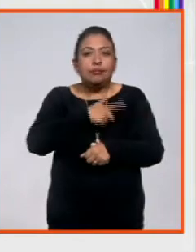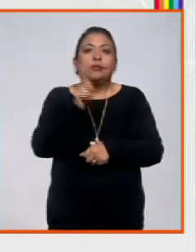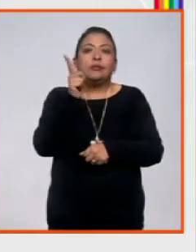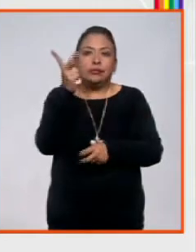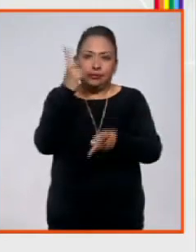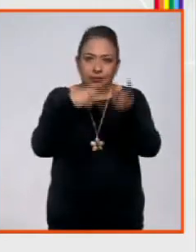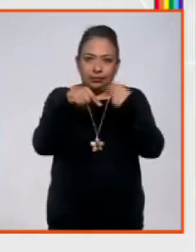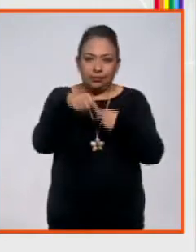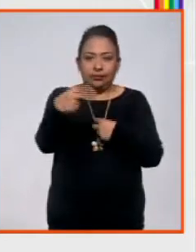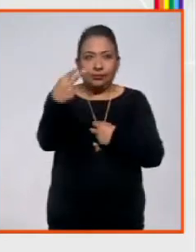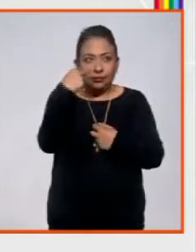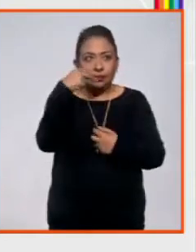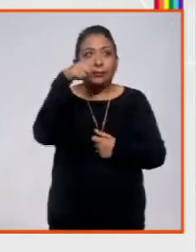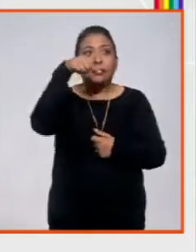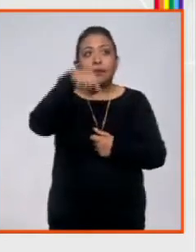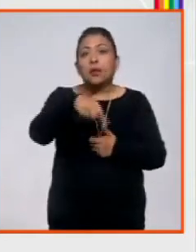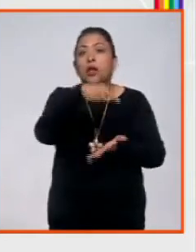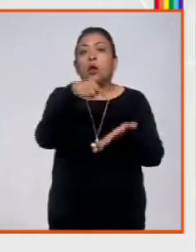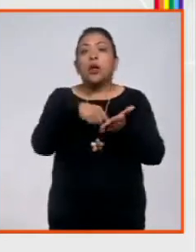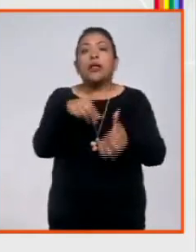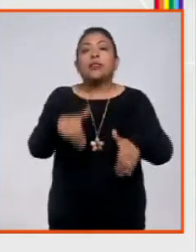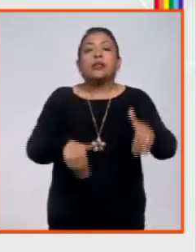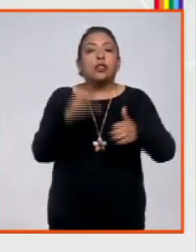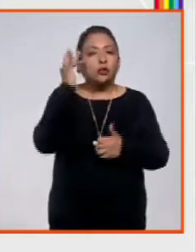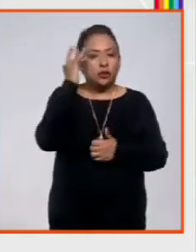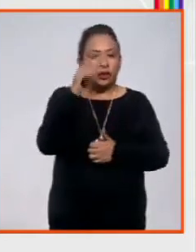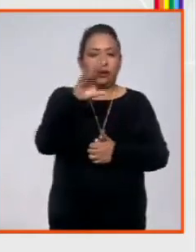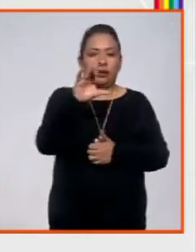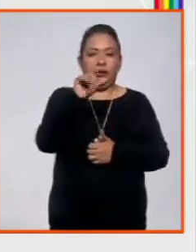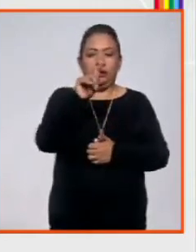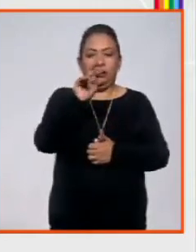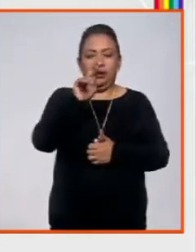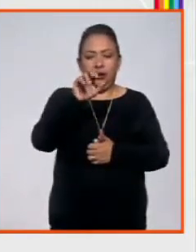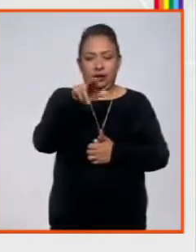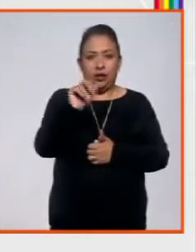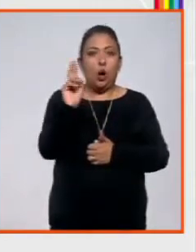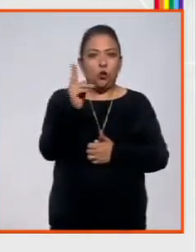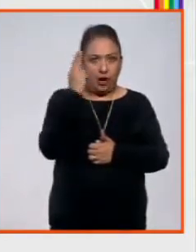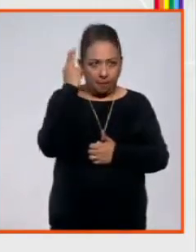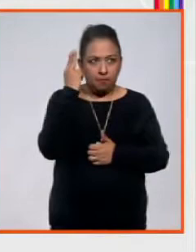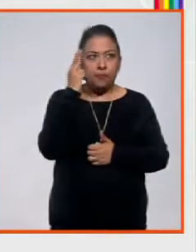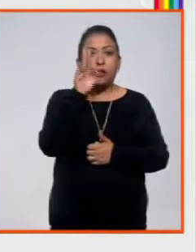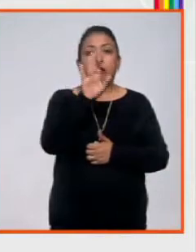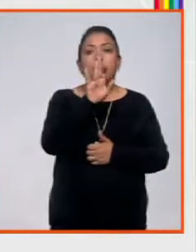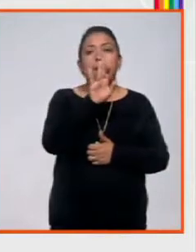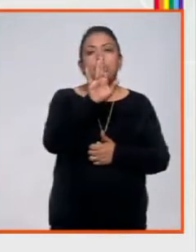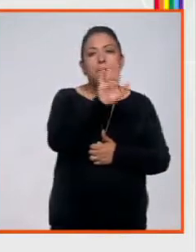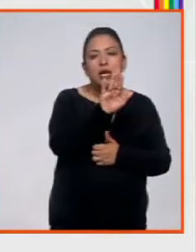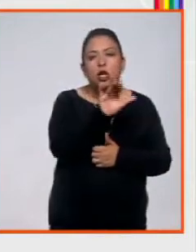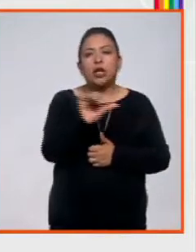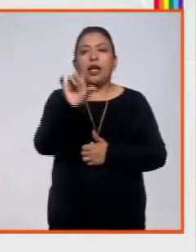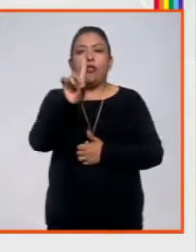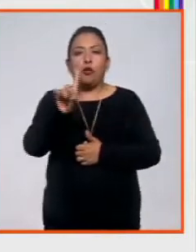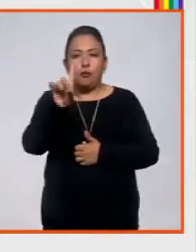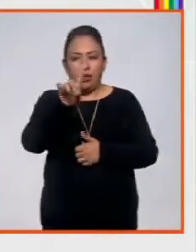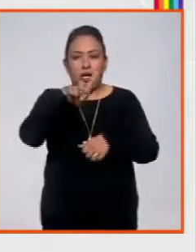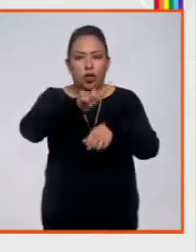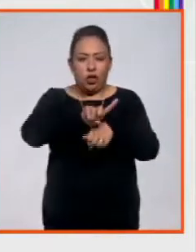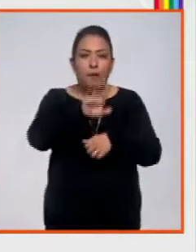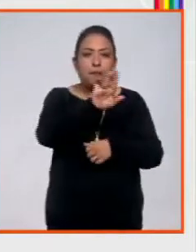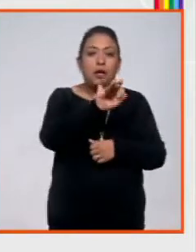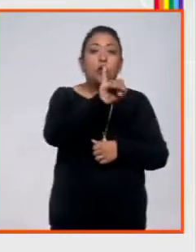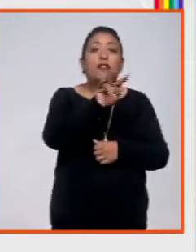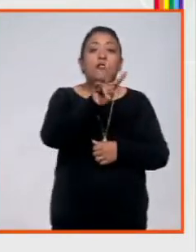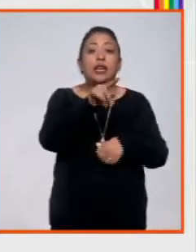vengan a vernos estamos aquí en el teatro santa catarina de la unam de miércoles a domingo miércoles